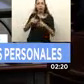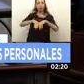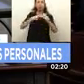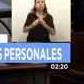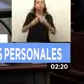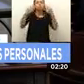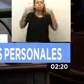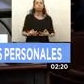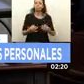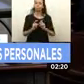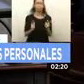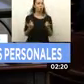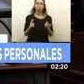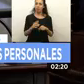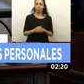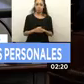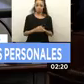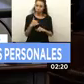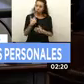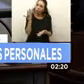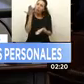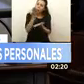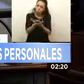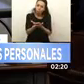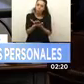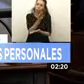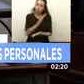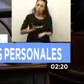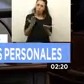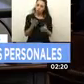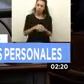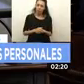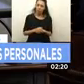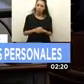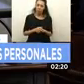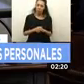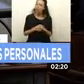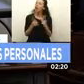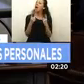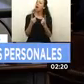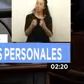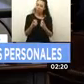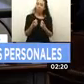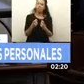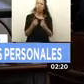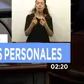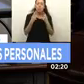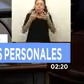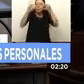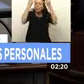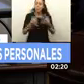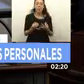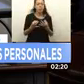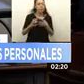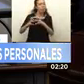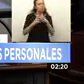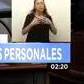señor presidente que es necesario abordar una discusión en serio en el país y digo además